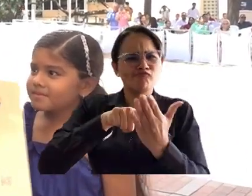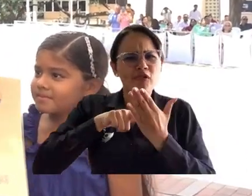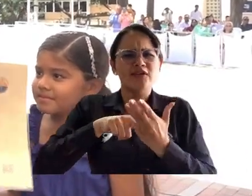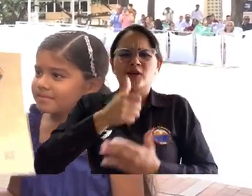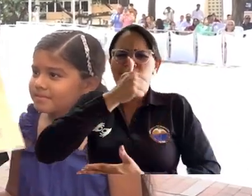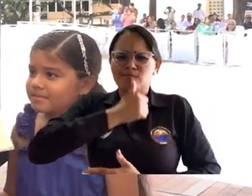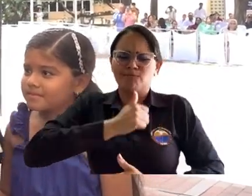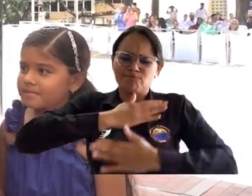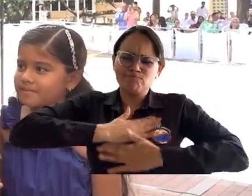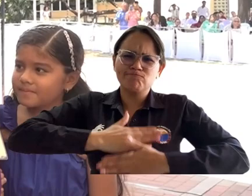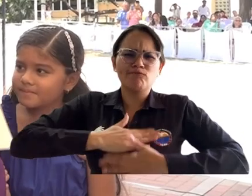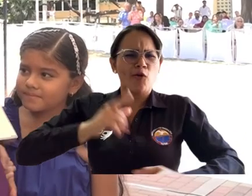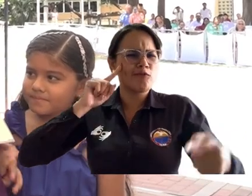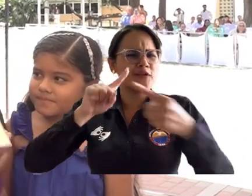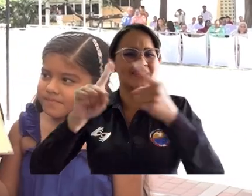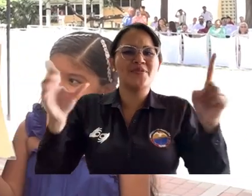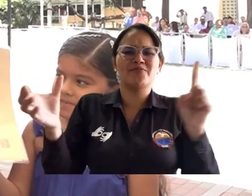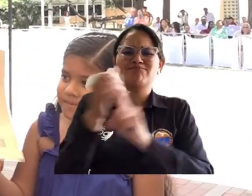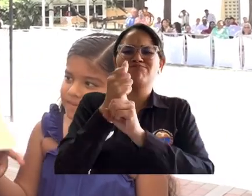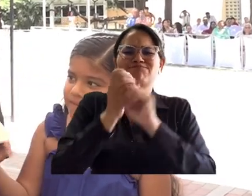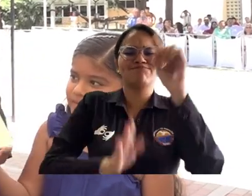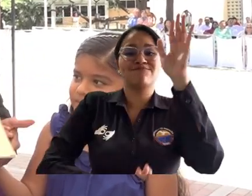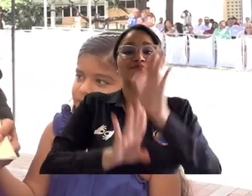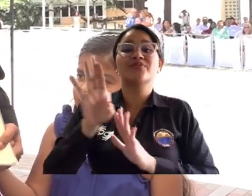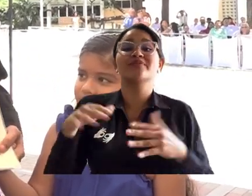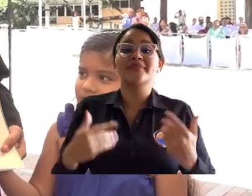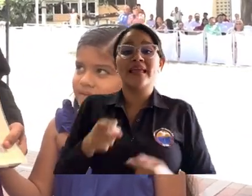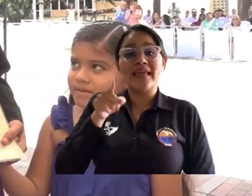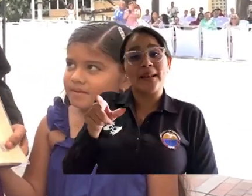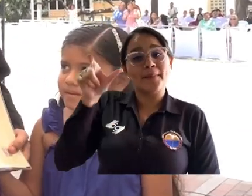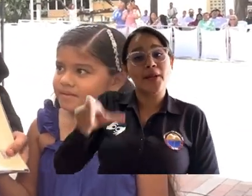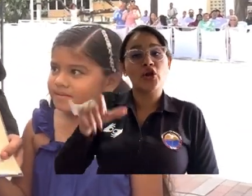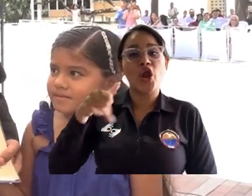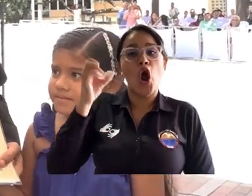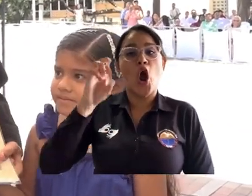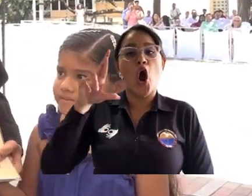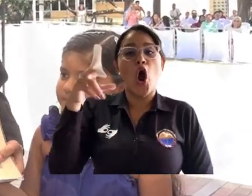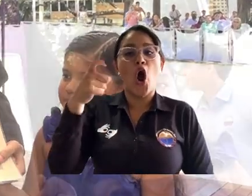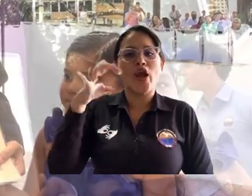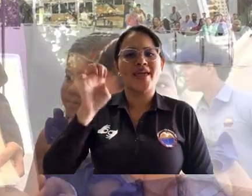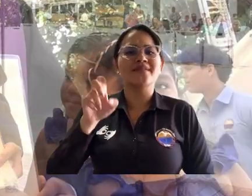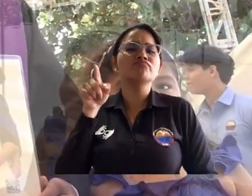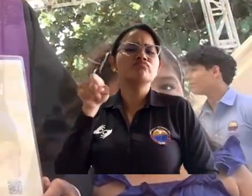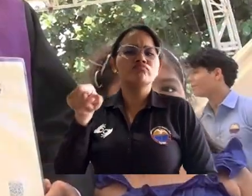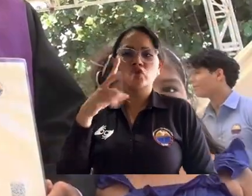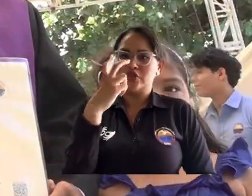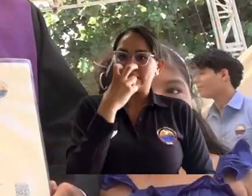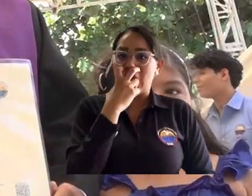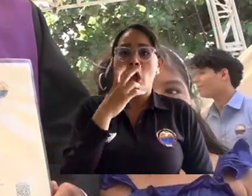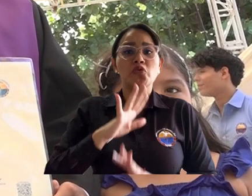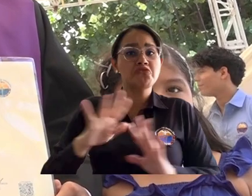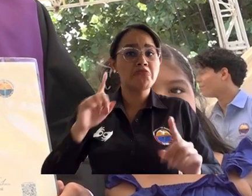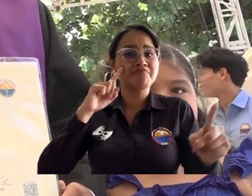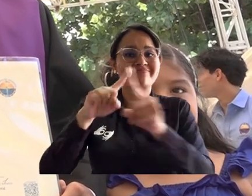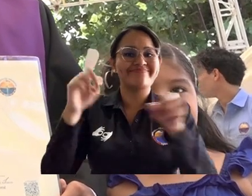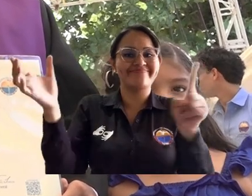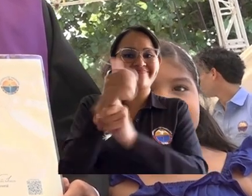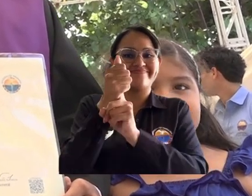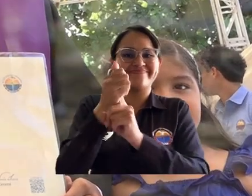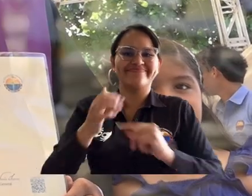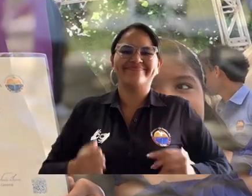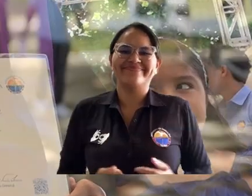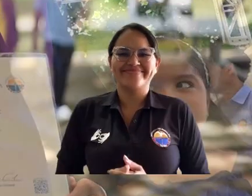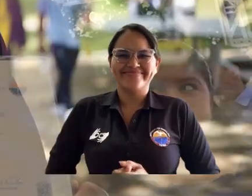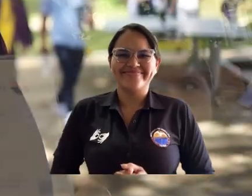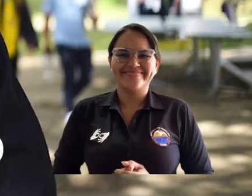para superar las adversidades y llegar a este momento inolvidable, como Jorge, quien a pesar de su discapacidad visual, hizo su sueño